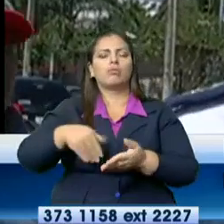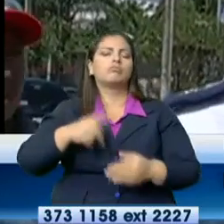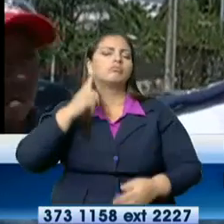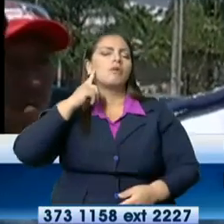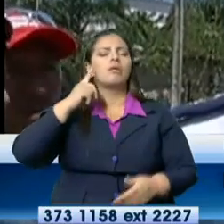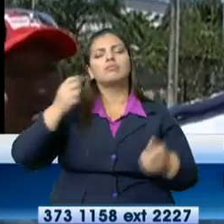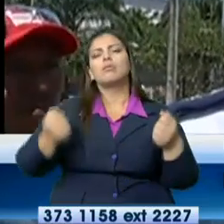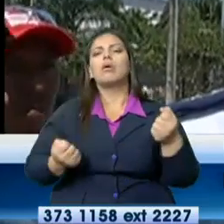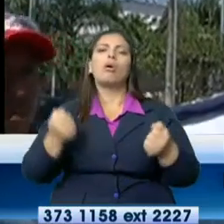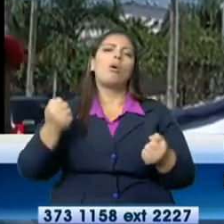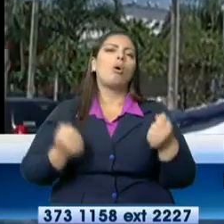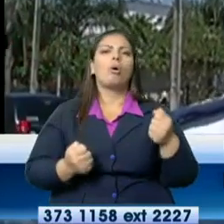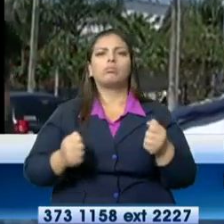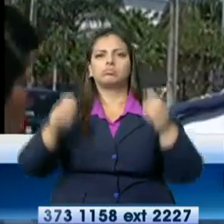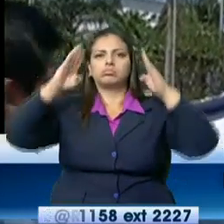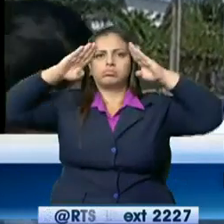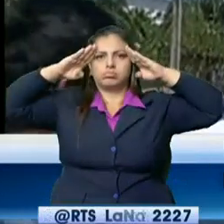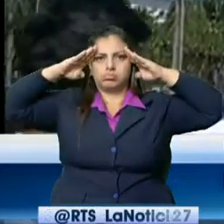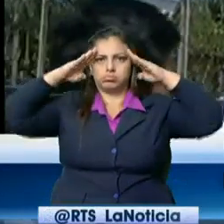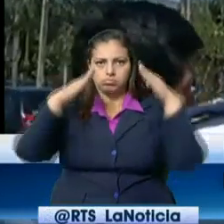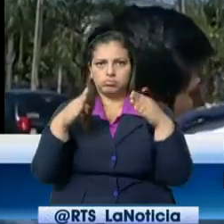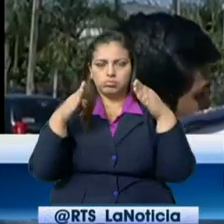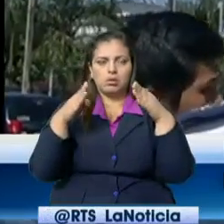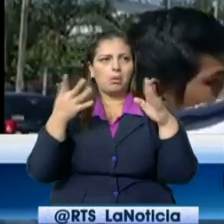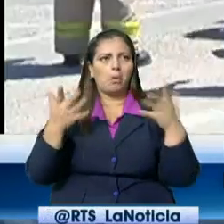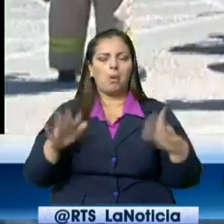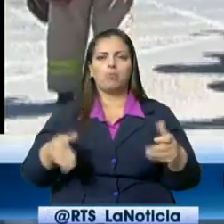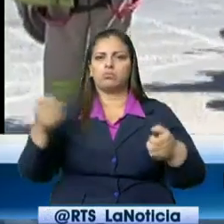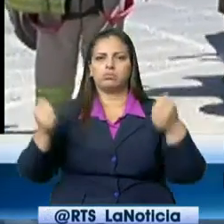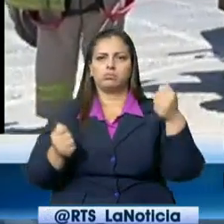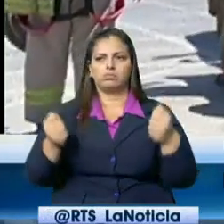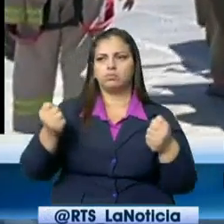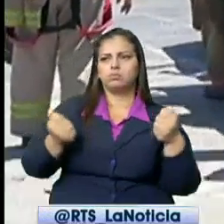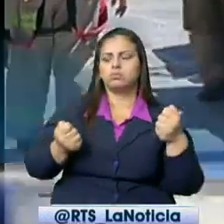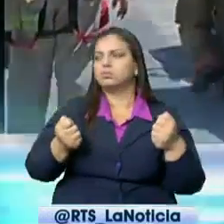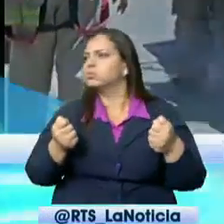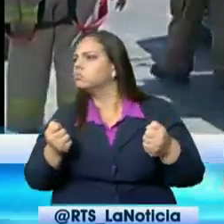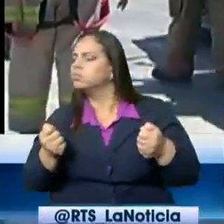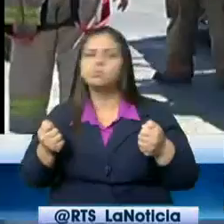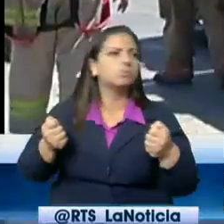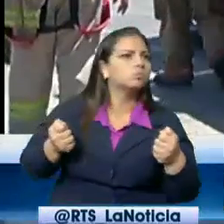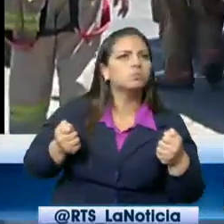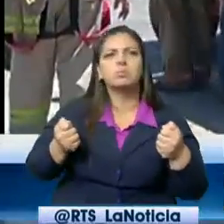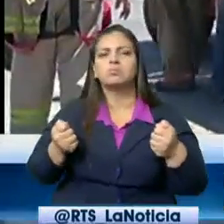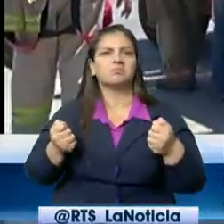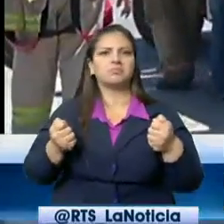haber estado distraída en ese momento. Siempre uno tiene que estar alerta. Por suerte, no hubo